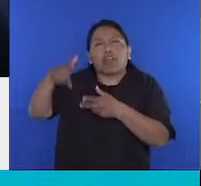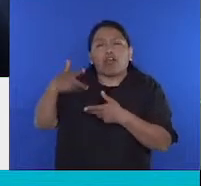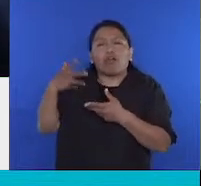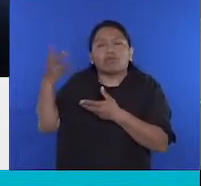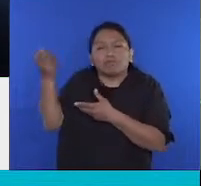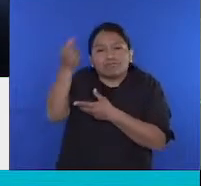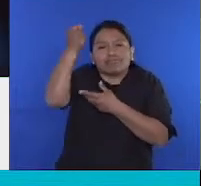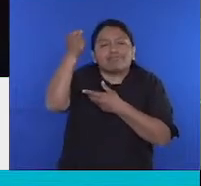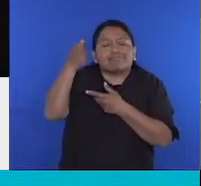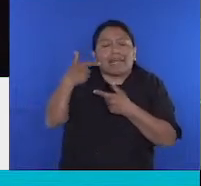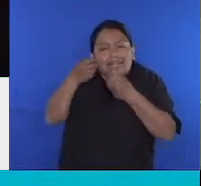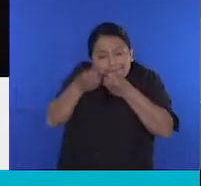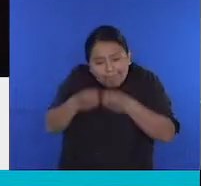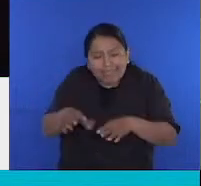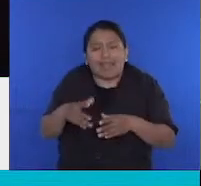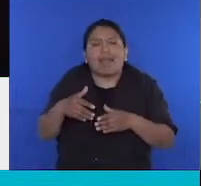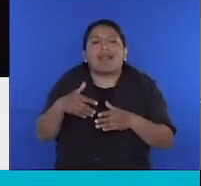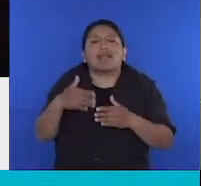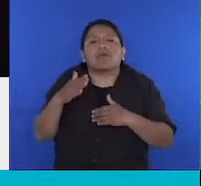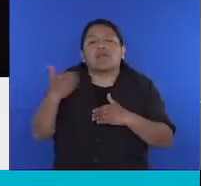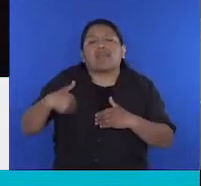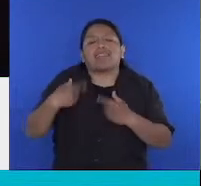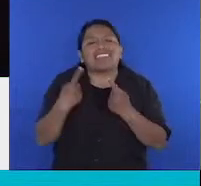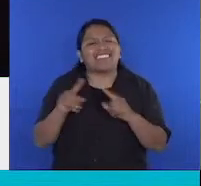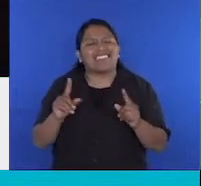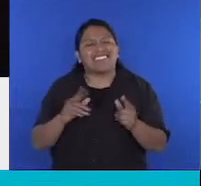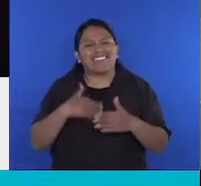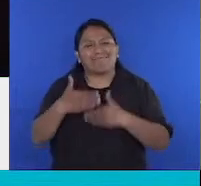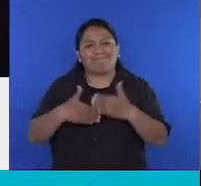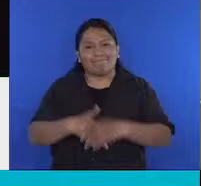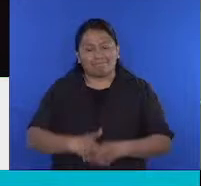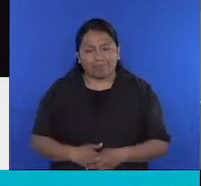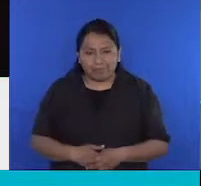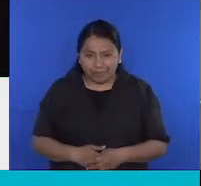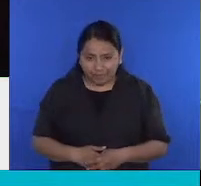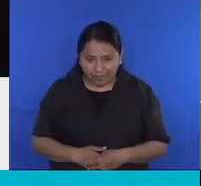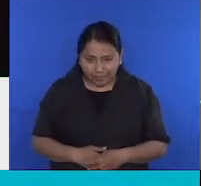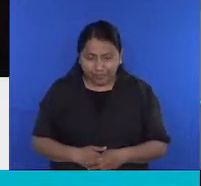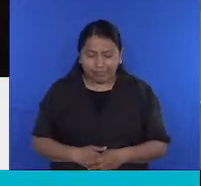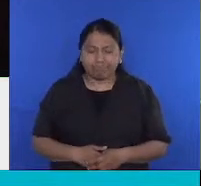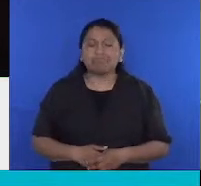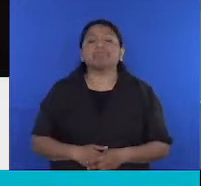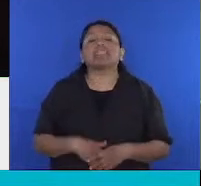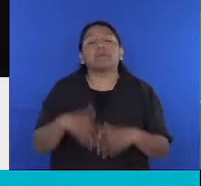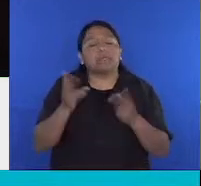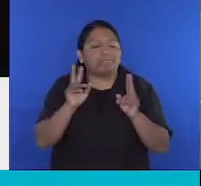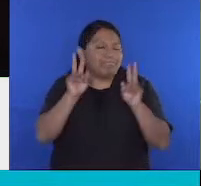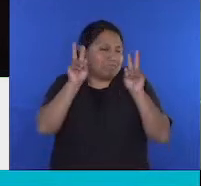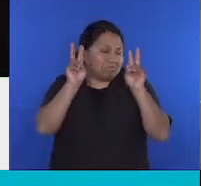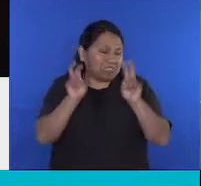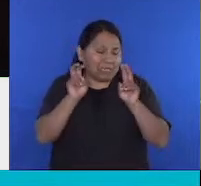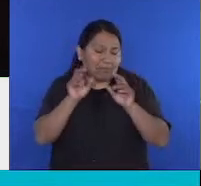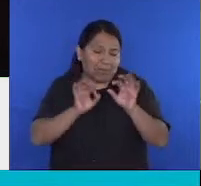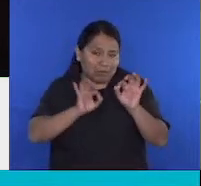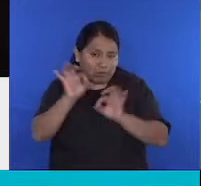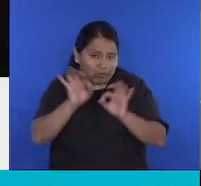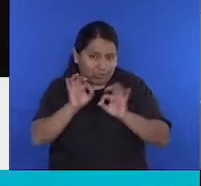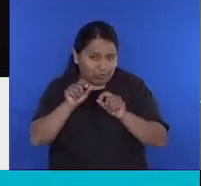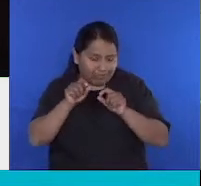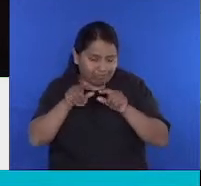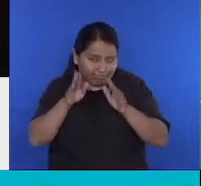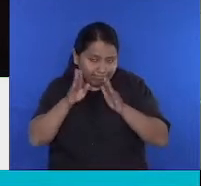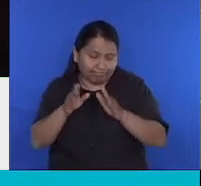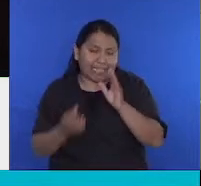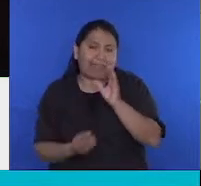Argentina distinta. Ingresando ya concretamente en el proyecto de creación de la empresa de